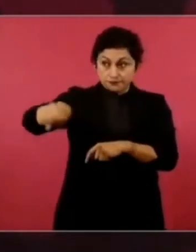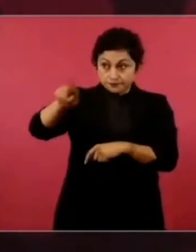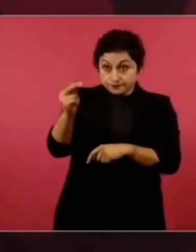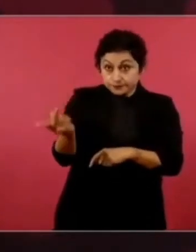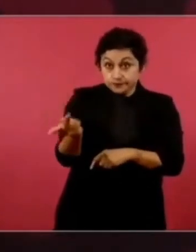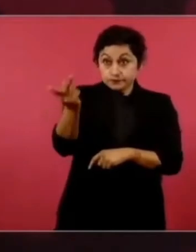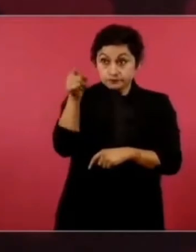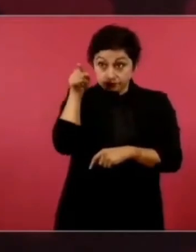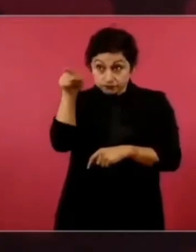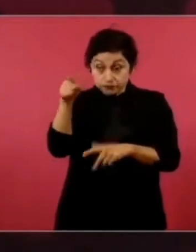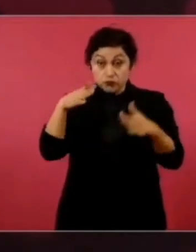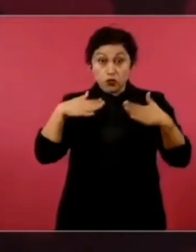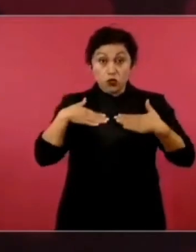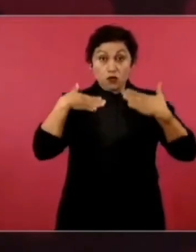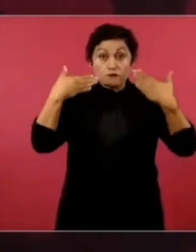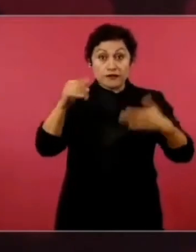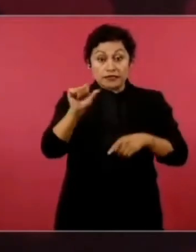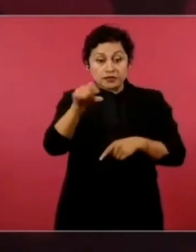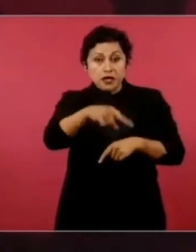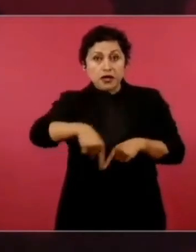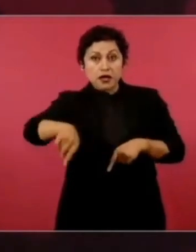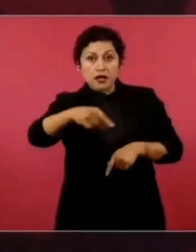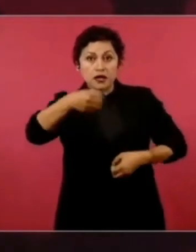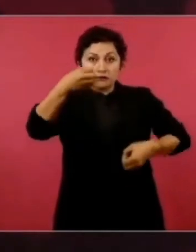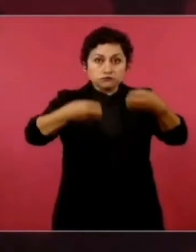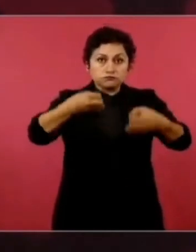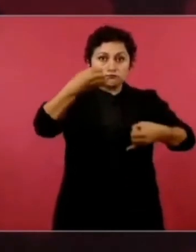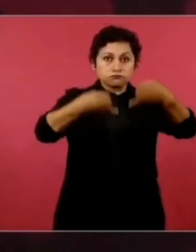en ministros, salen reprobados.